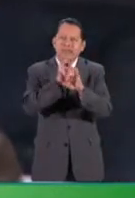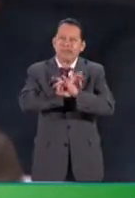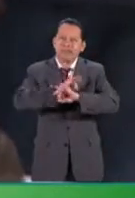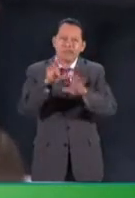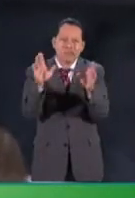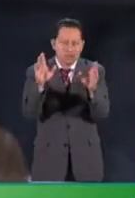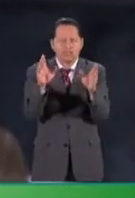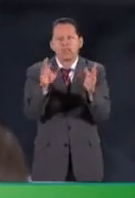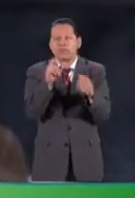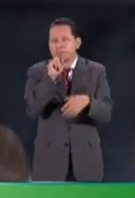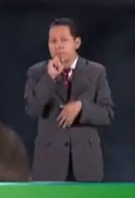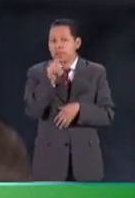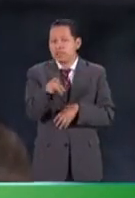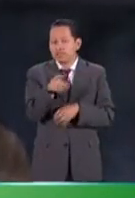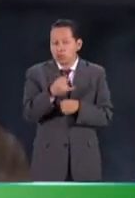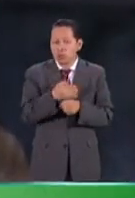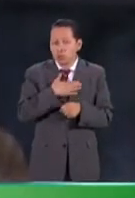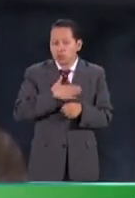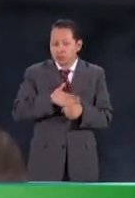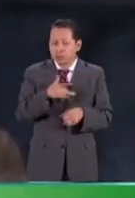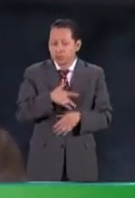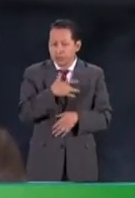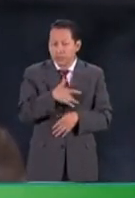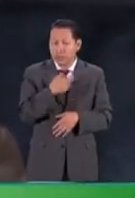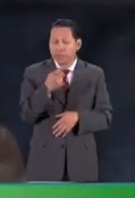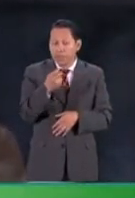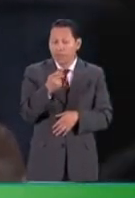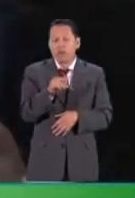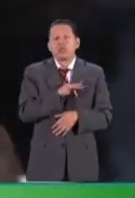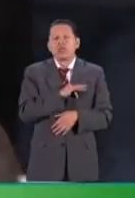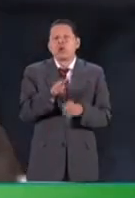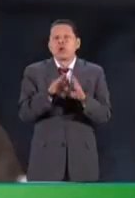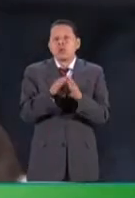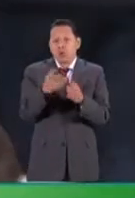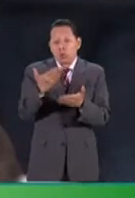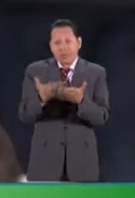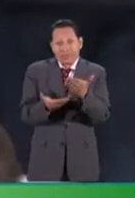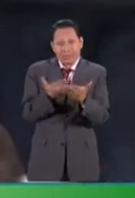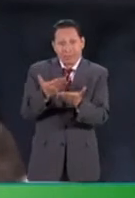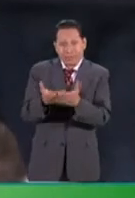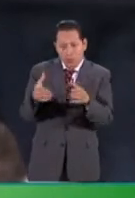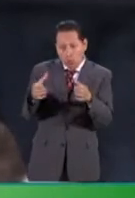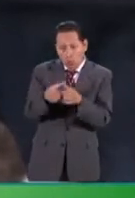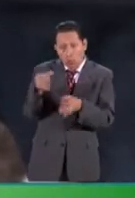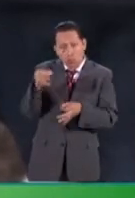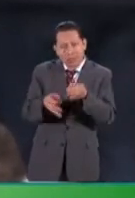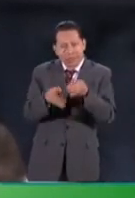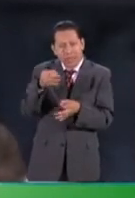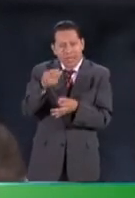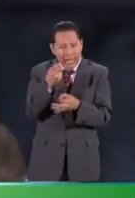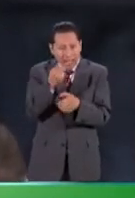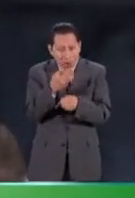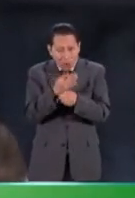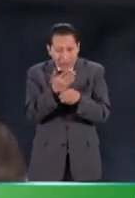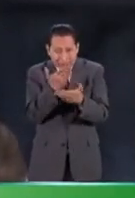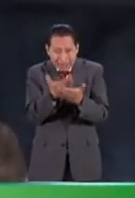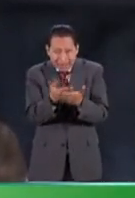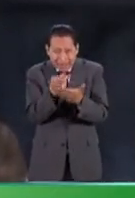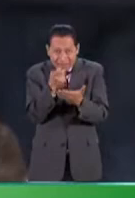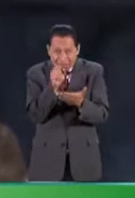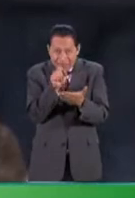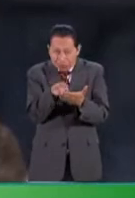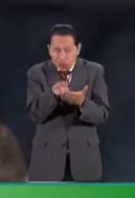embargo, es definitivo que la actual propuesta de reforma al Poder Judicial no es el camino a tomar.